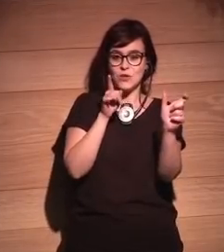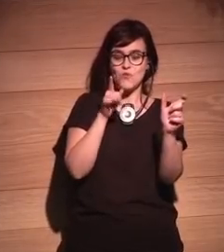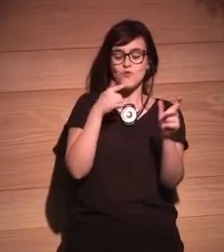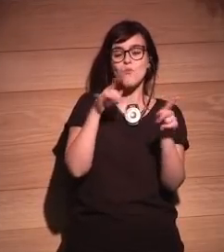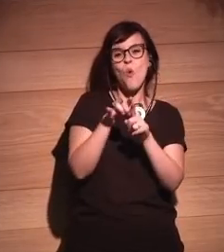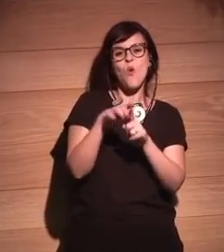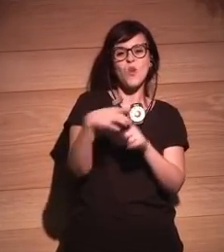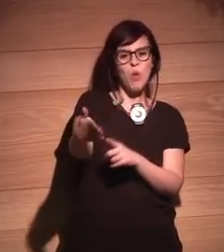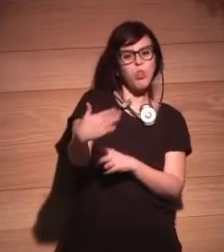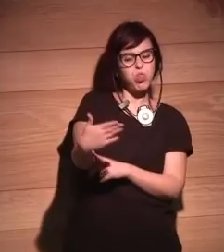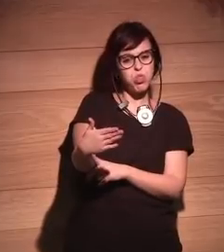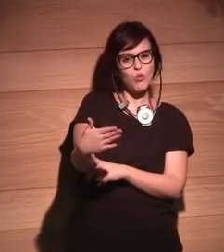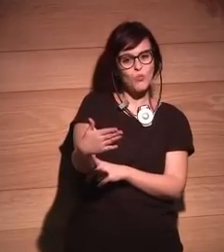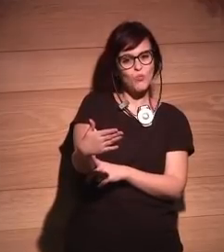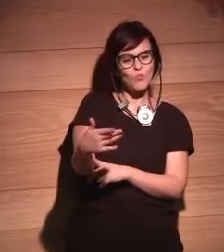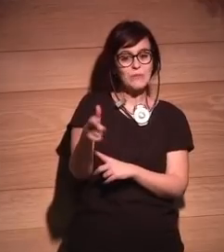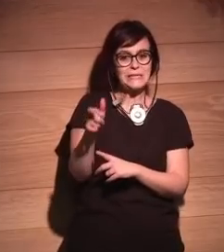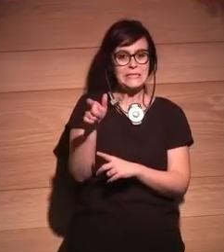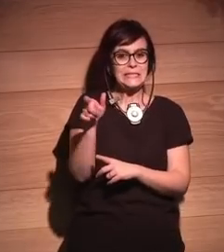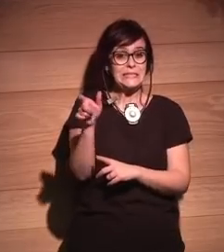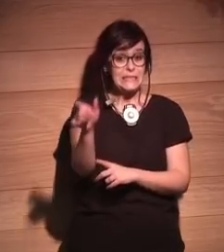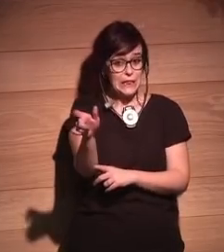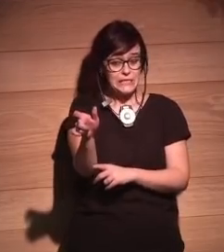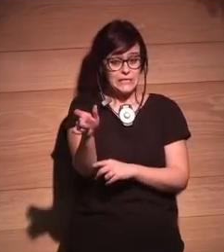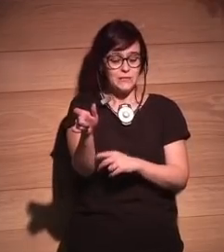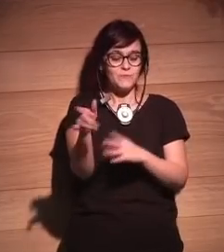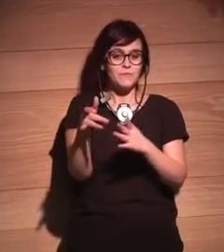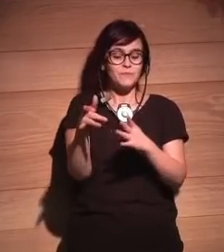vulgarizar. Es decir,